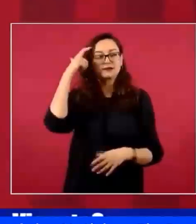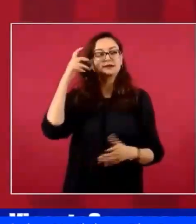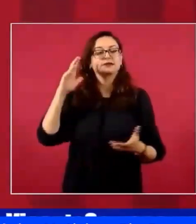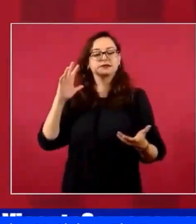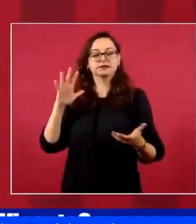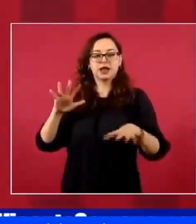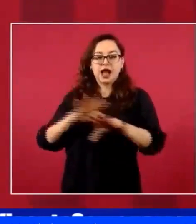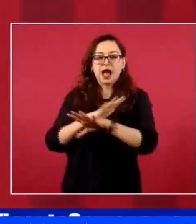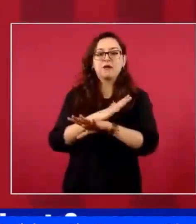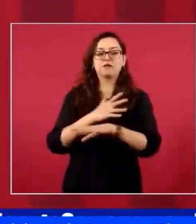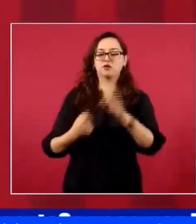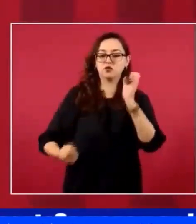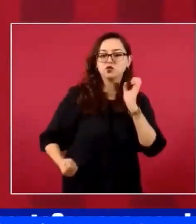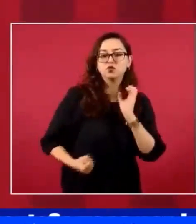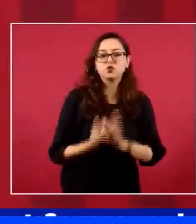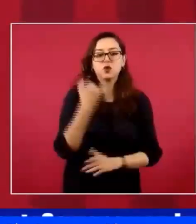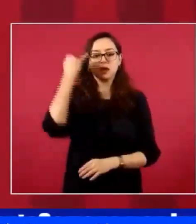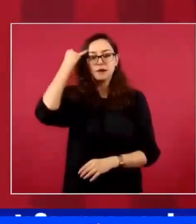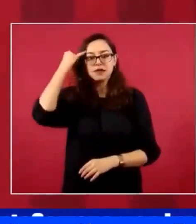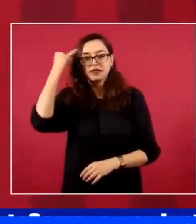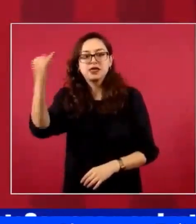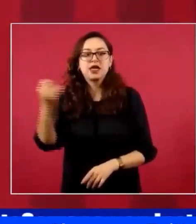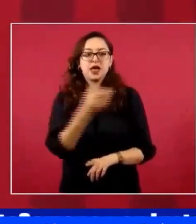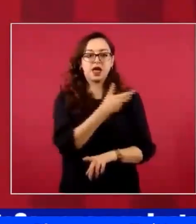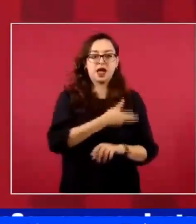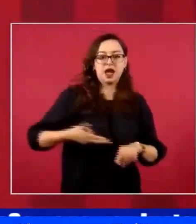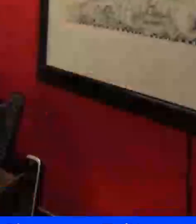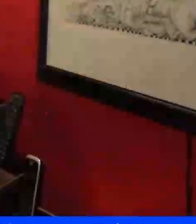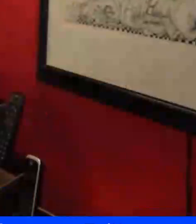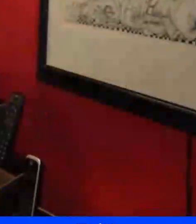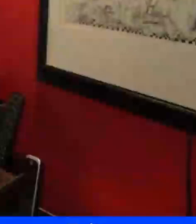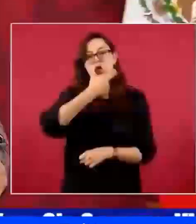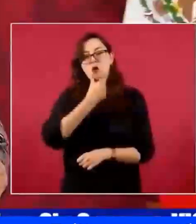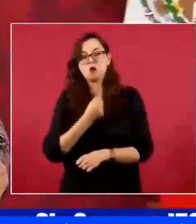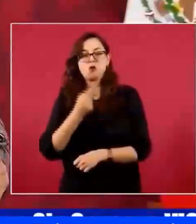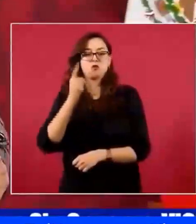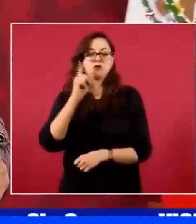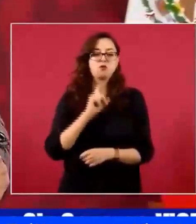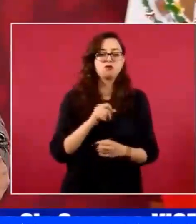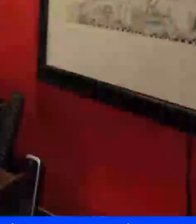informando, orientando, concientizando, organizando a los ciudadanos.